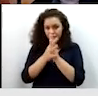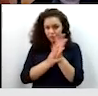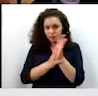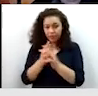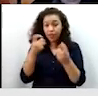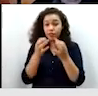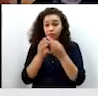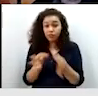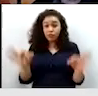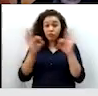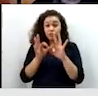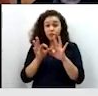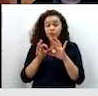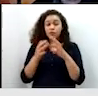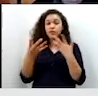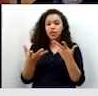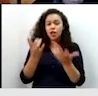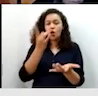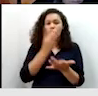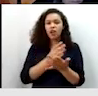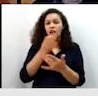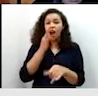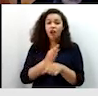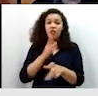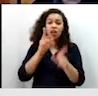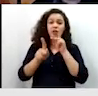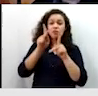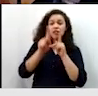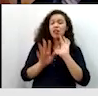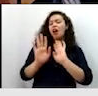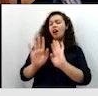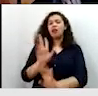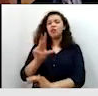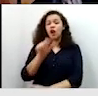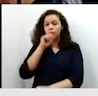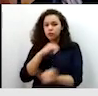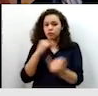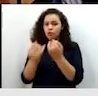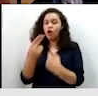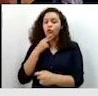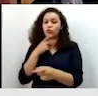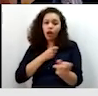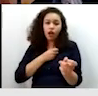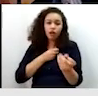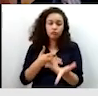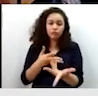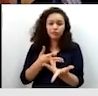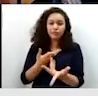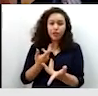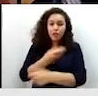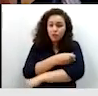pues no nada más es de que se quede en esta plática, sino también lo debemos de empezar a manejar, de llevarlo pues con nuestra